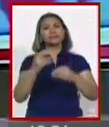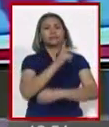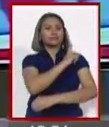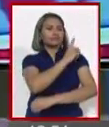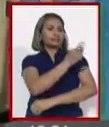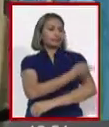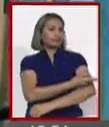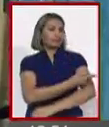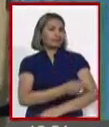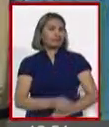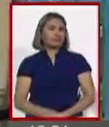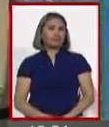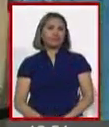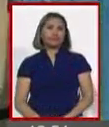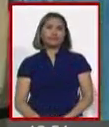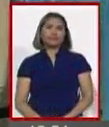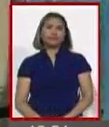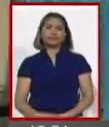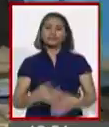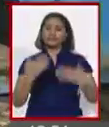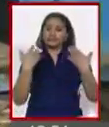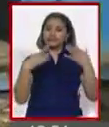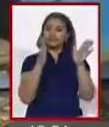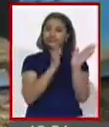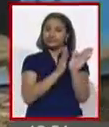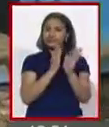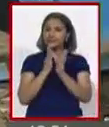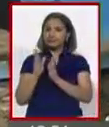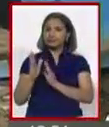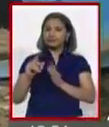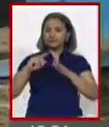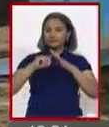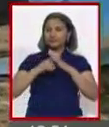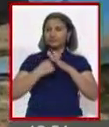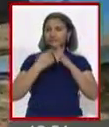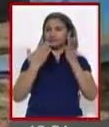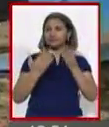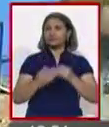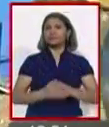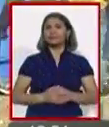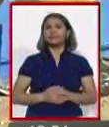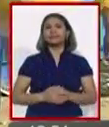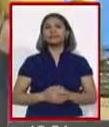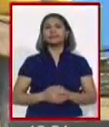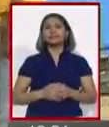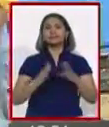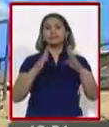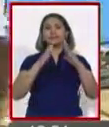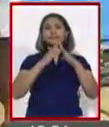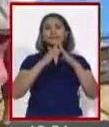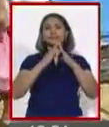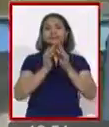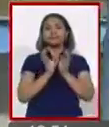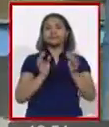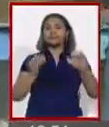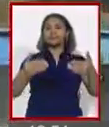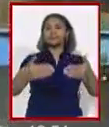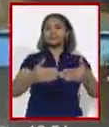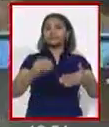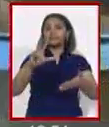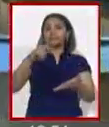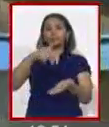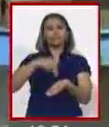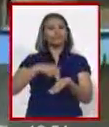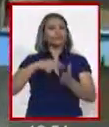distritales. Tal como estaba planificado, hoy comerciantes que estaban aún con sus casetas en plena rotonda del Plan